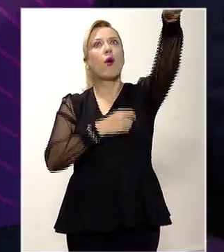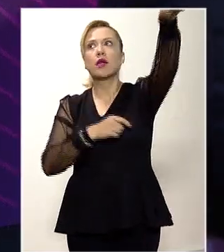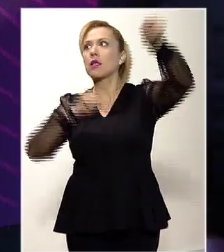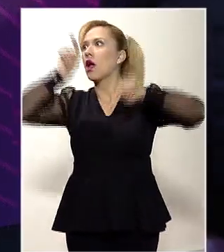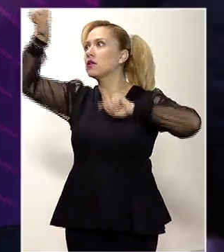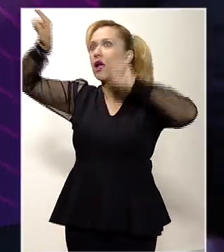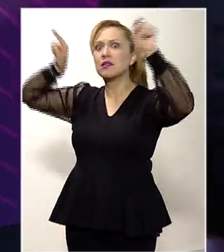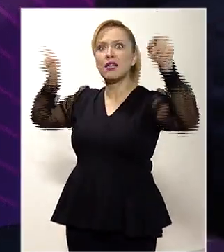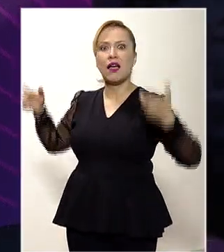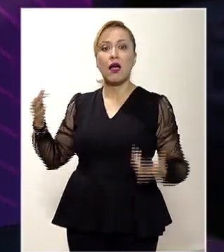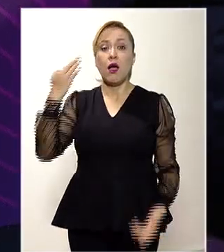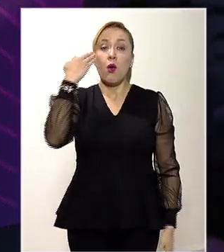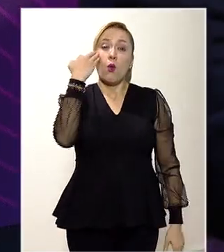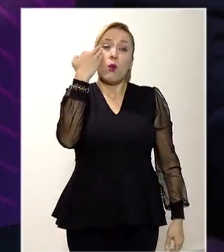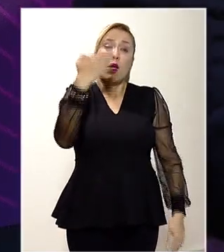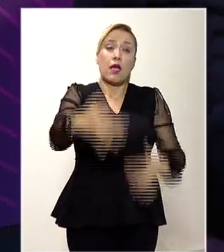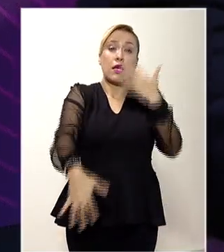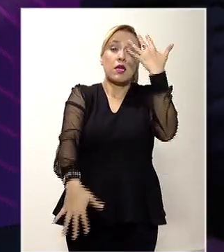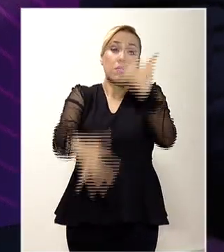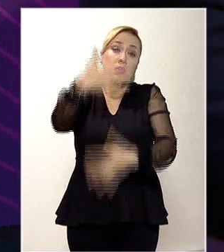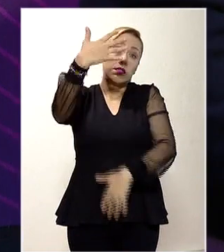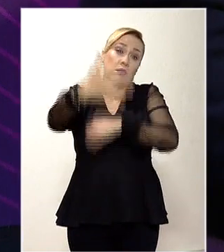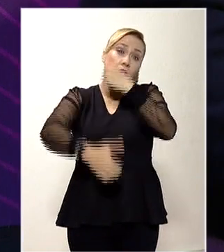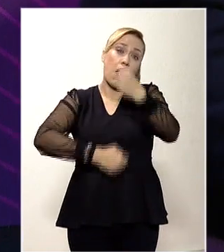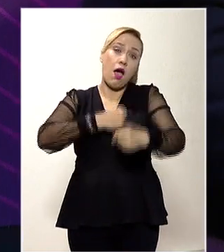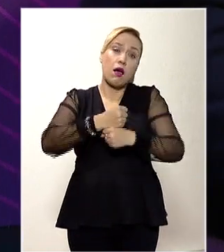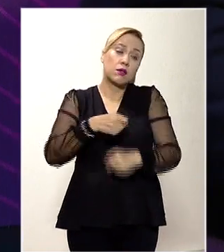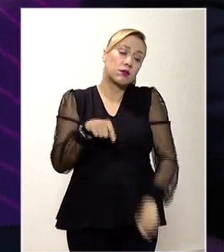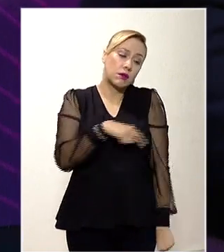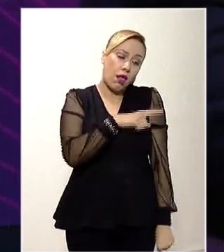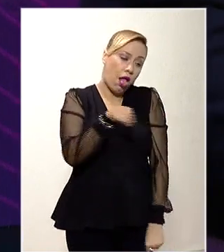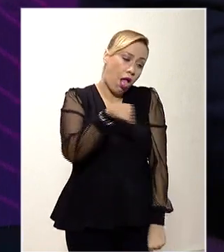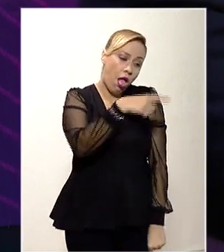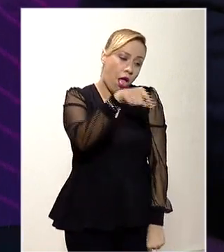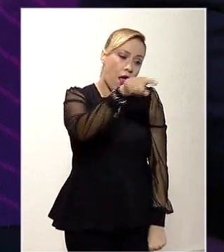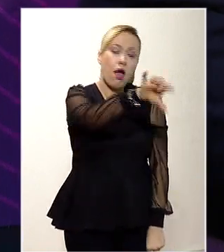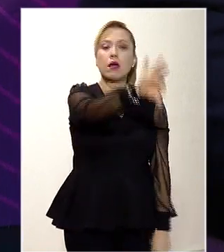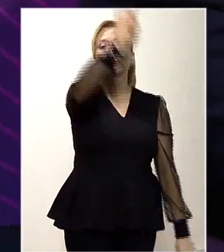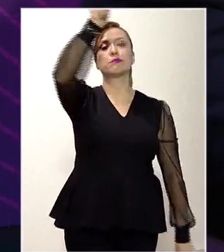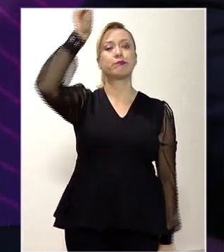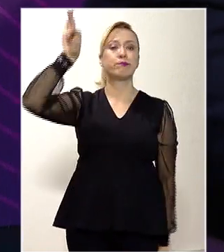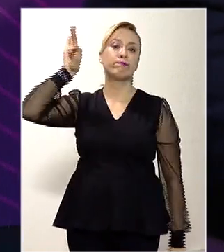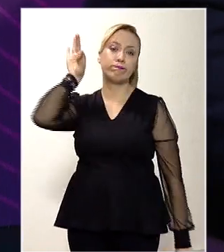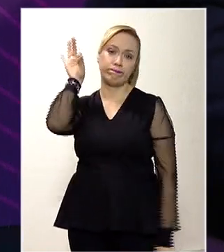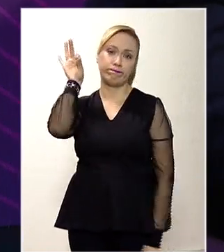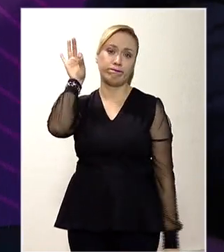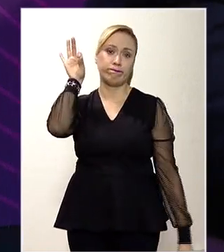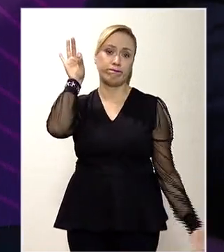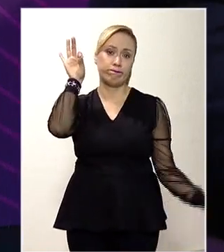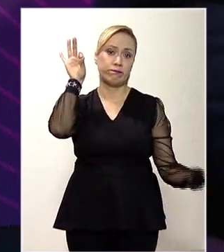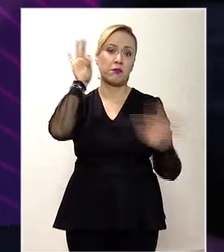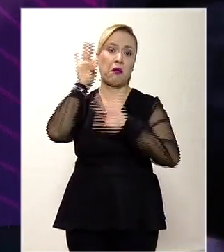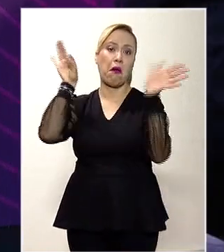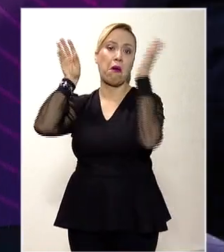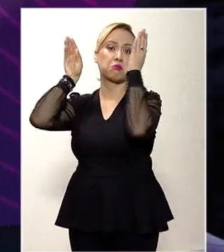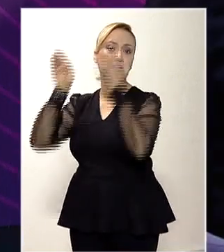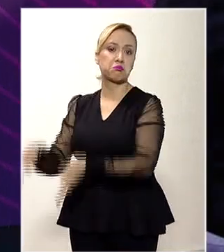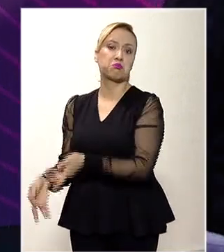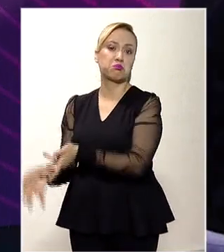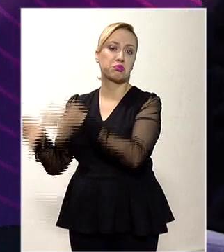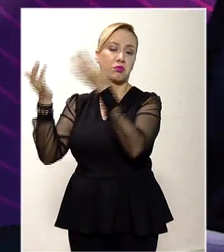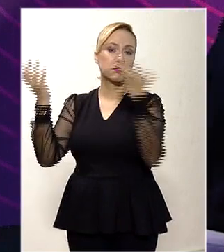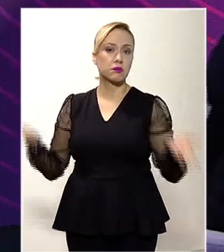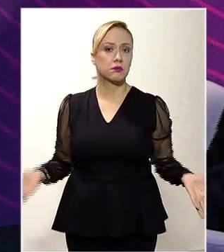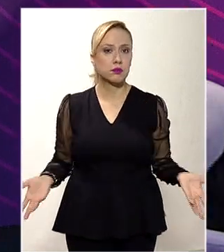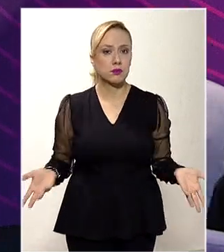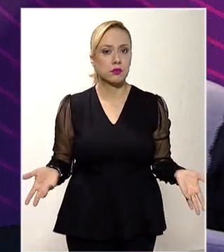¿No? Se tardan 15 años en llegar a saberlo. Claro. ¿No? Ya. Esa es la situación. De ahí la importancia de la diligencia, ¿no? Y de la política pública que